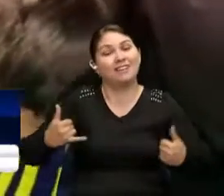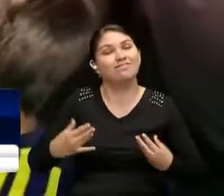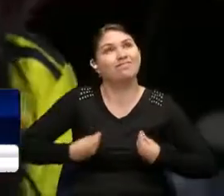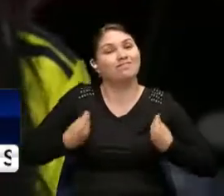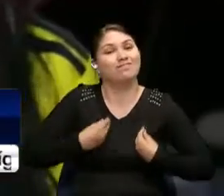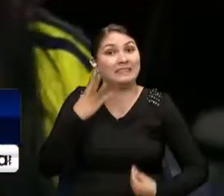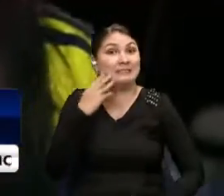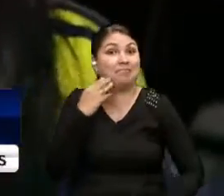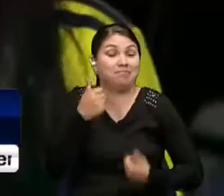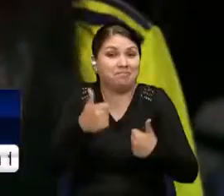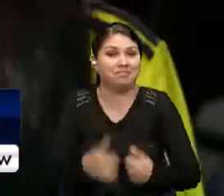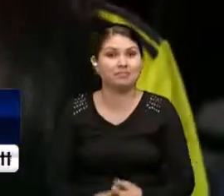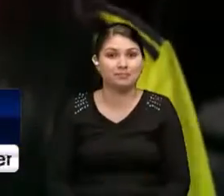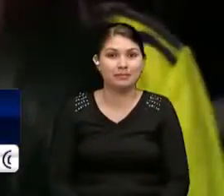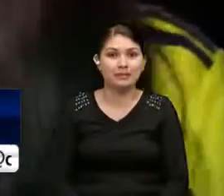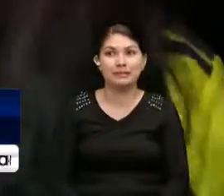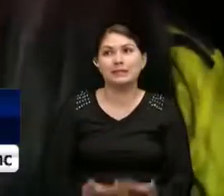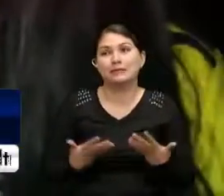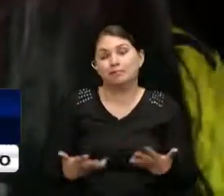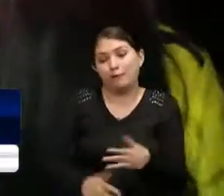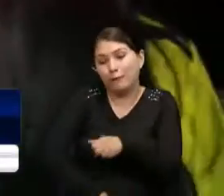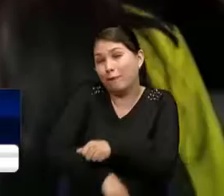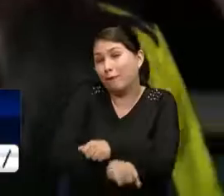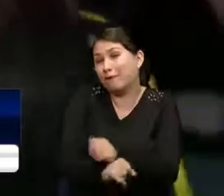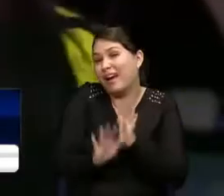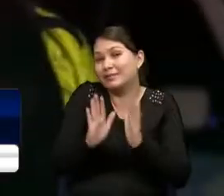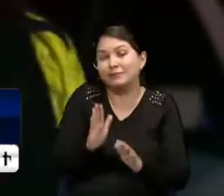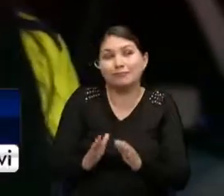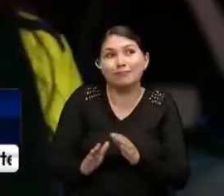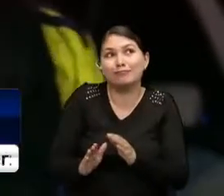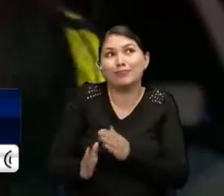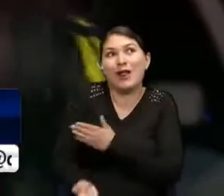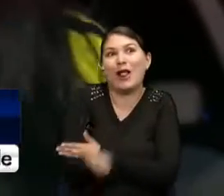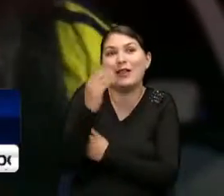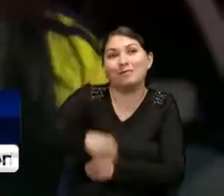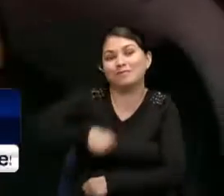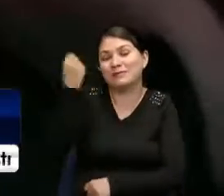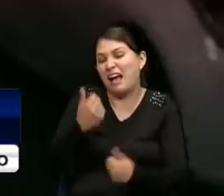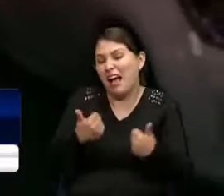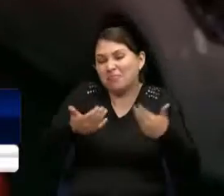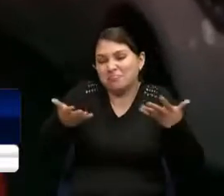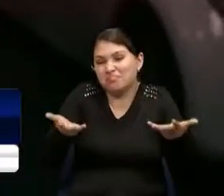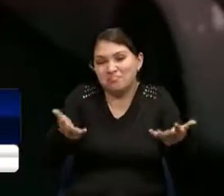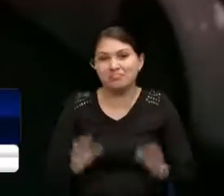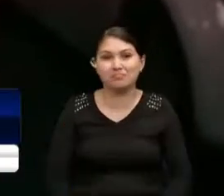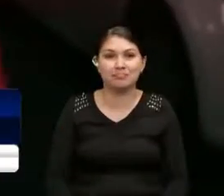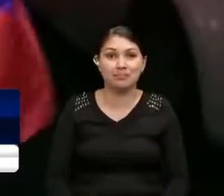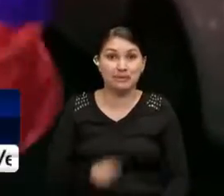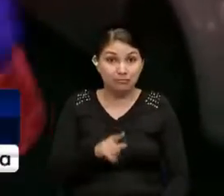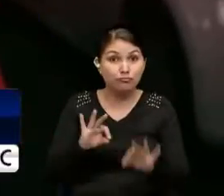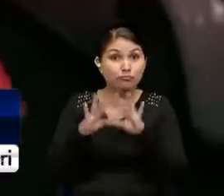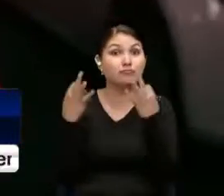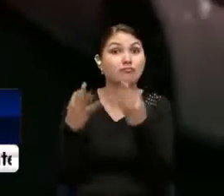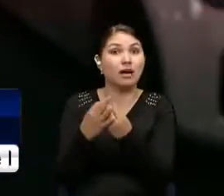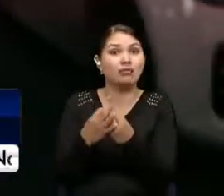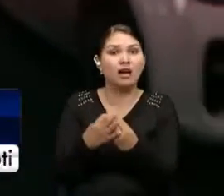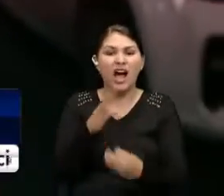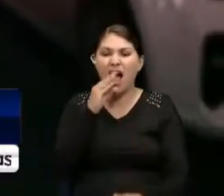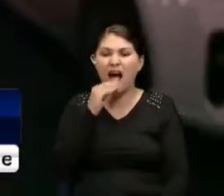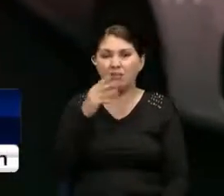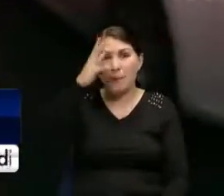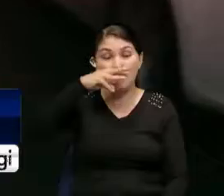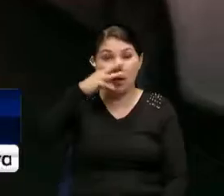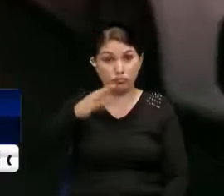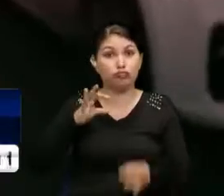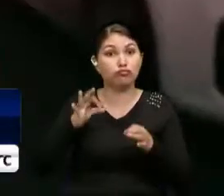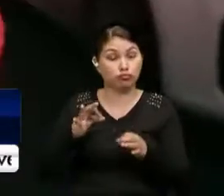vivida y pues bueno el fútbol es la lotería de los penaltis y aquí estamos ahora esta es una familia de acento mexicano origen